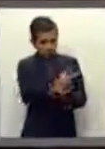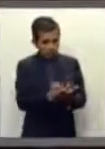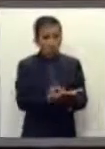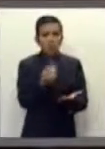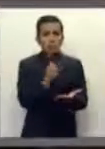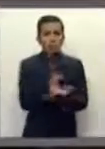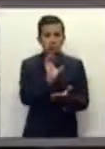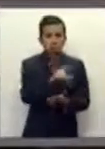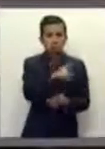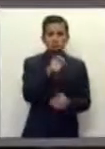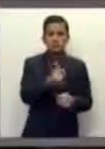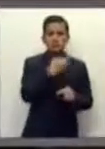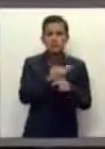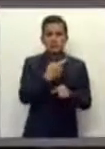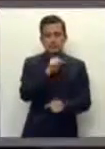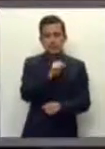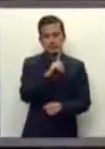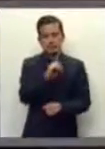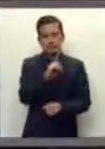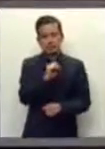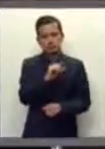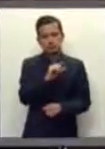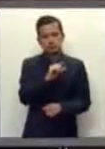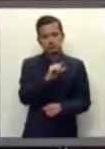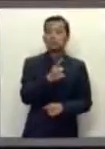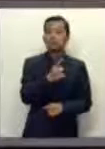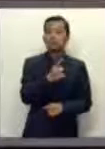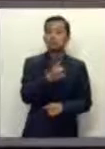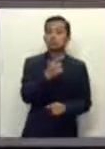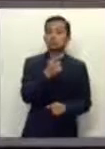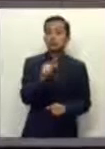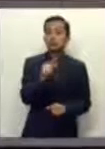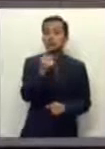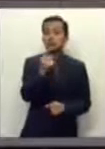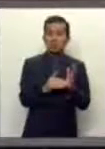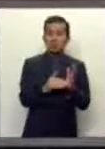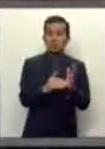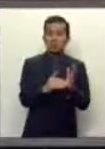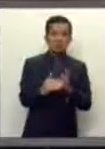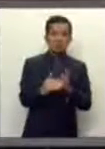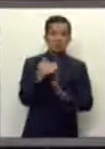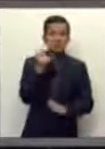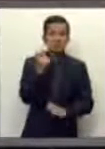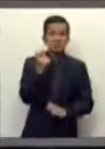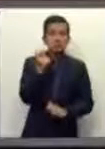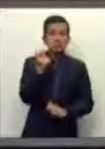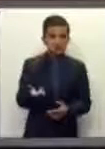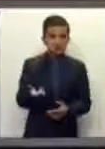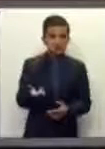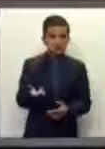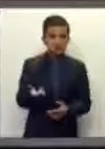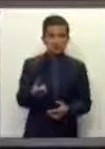sociales a cargo de la Secretaría de Desarrollo Social se le asignaron solo 71 mil millones de pesos, menos